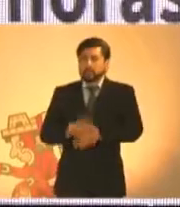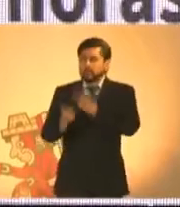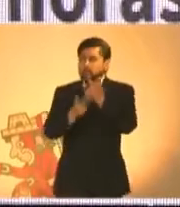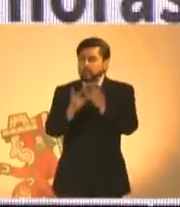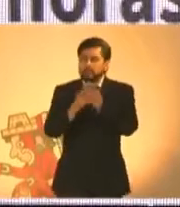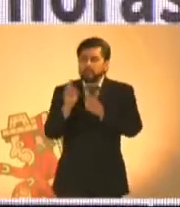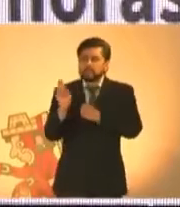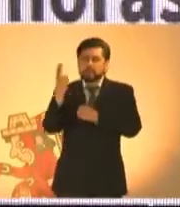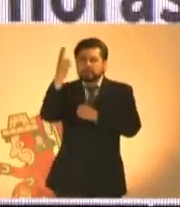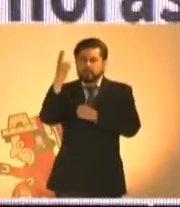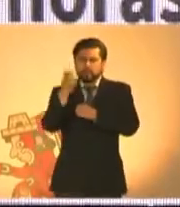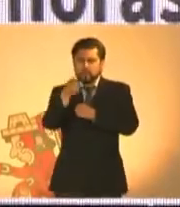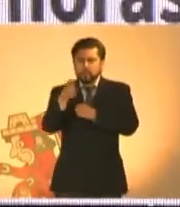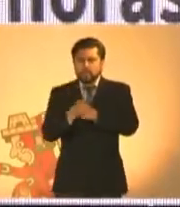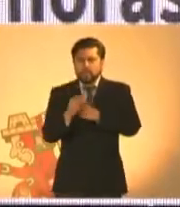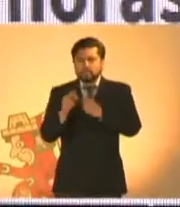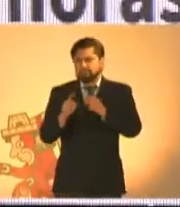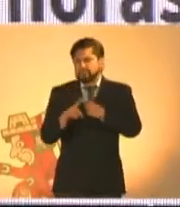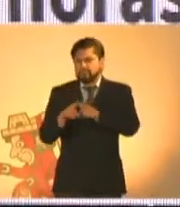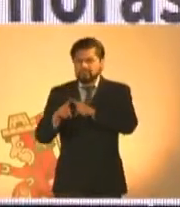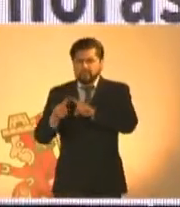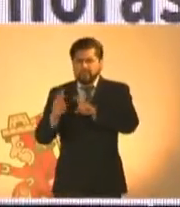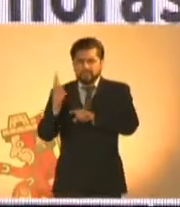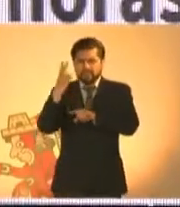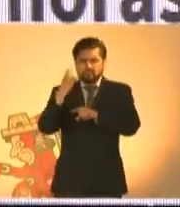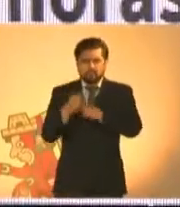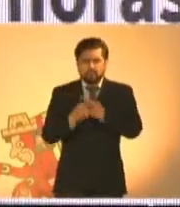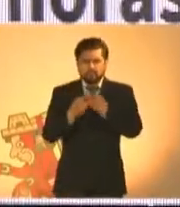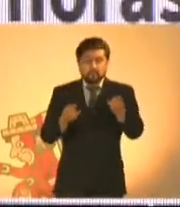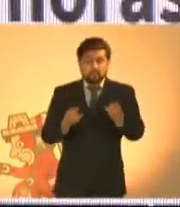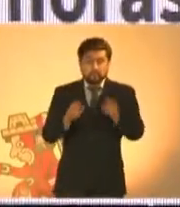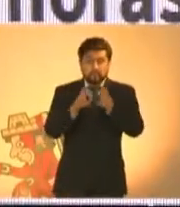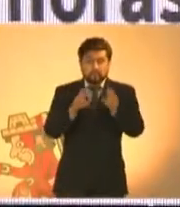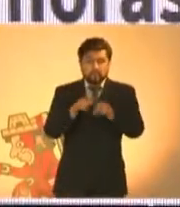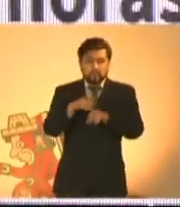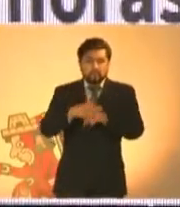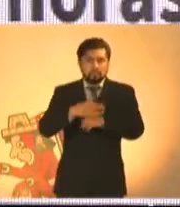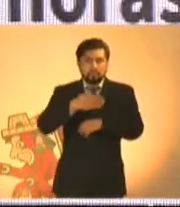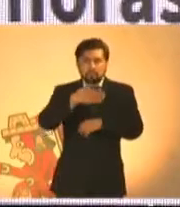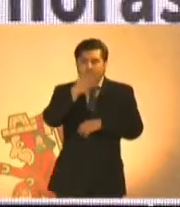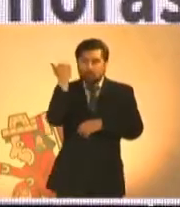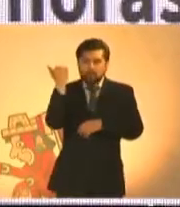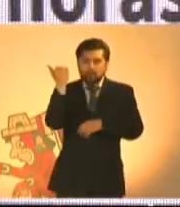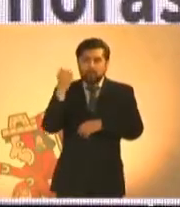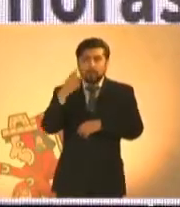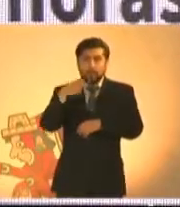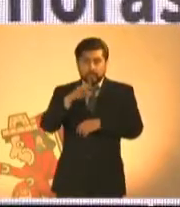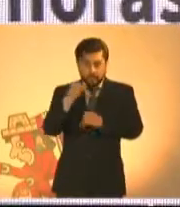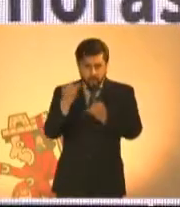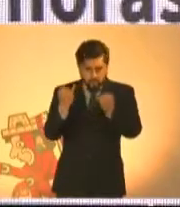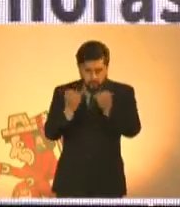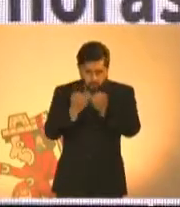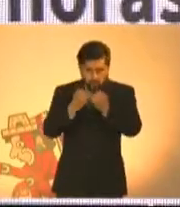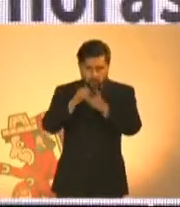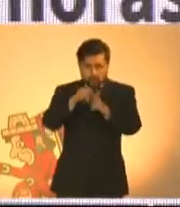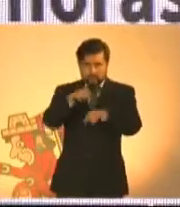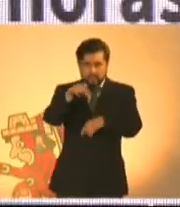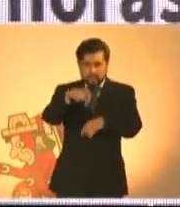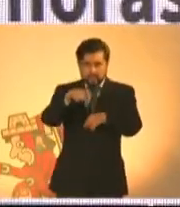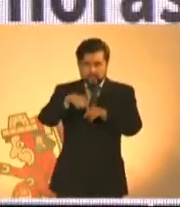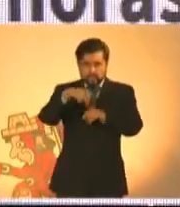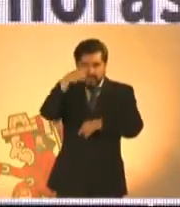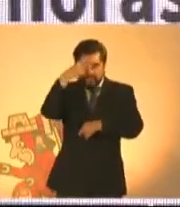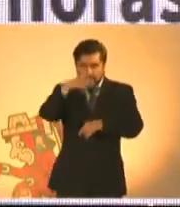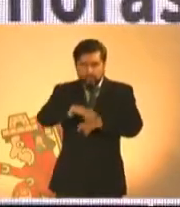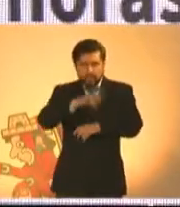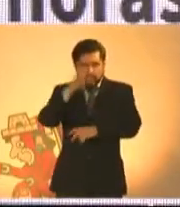universitarios de historia no tienen ni idea pero si hacemos lo mismo aquí que saben ustedes